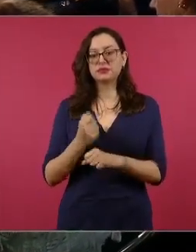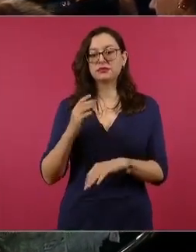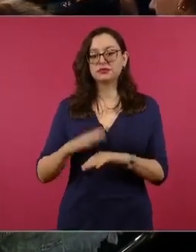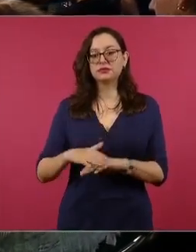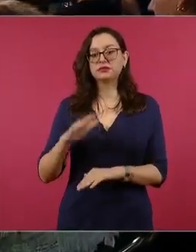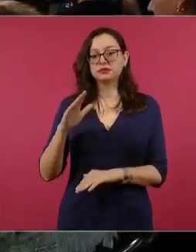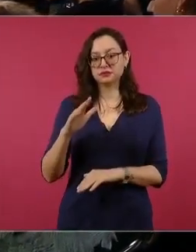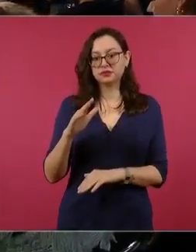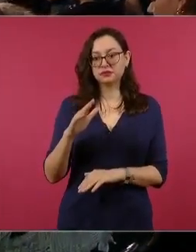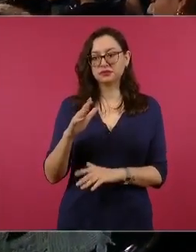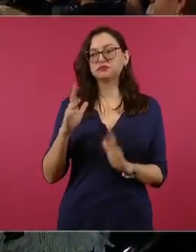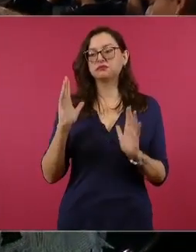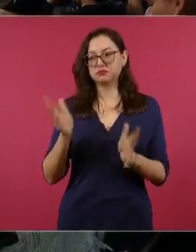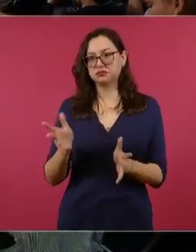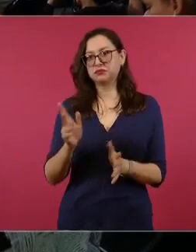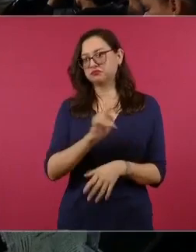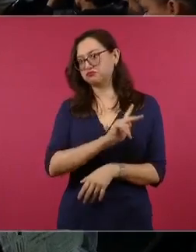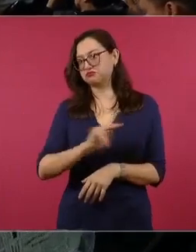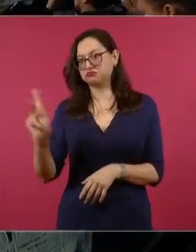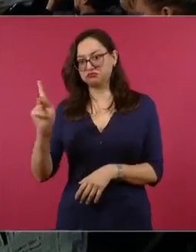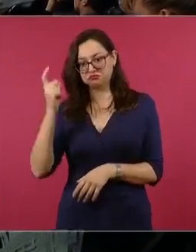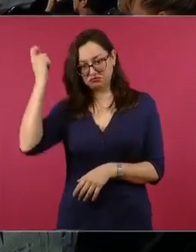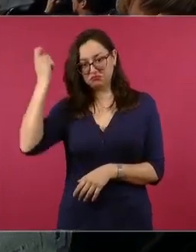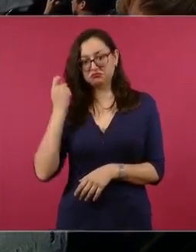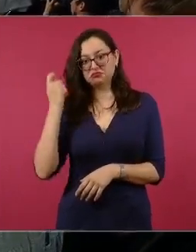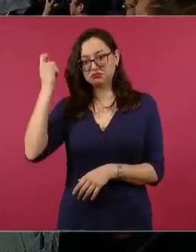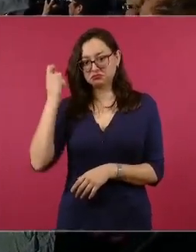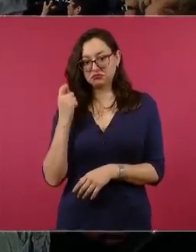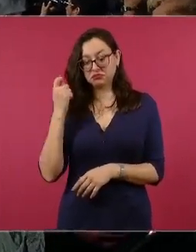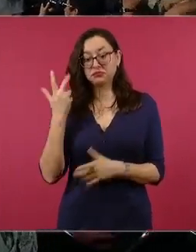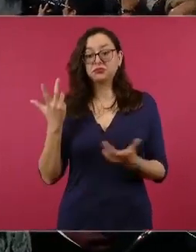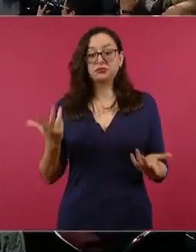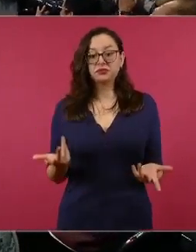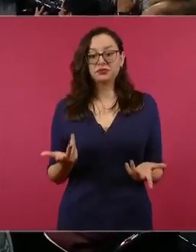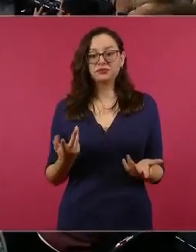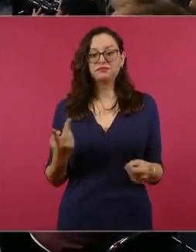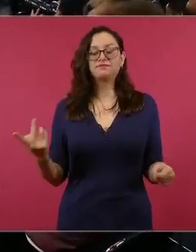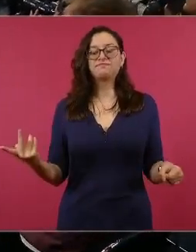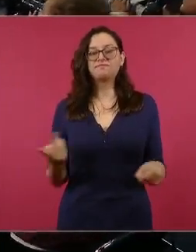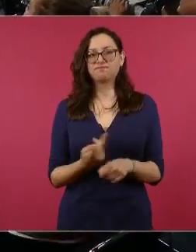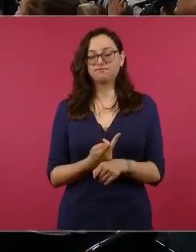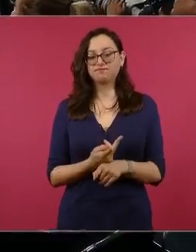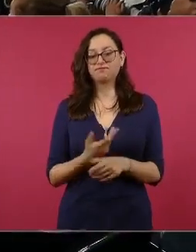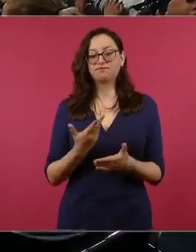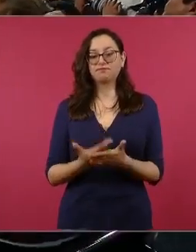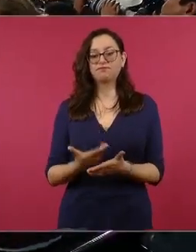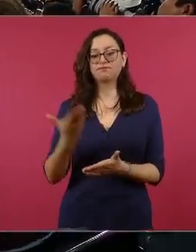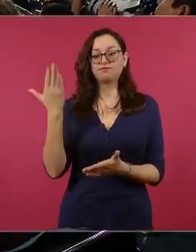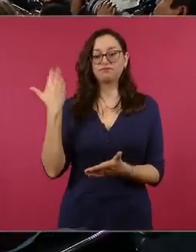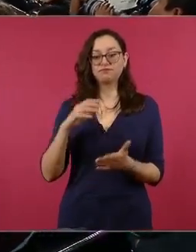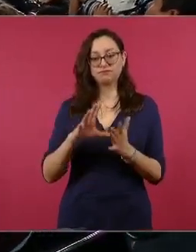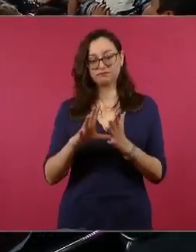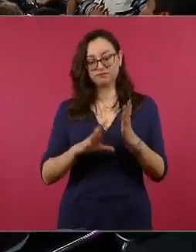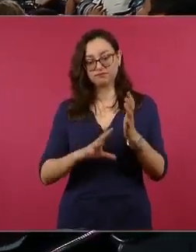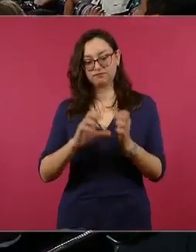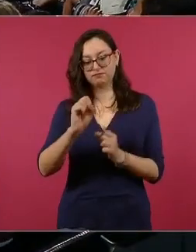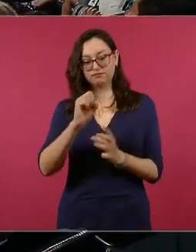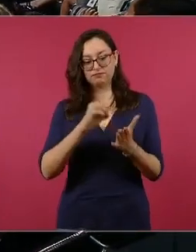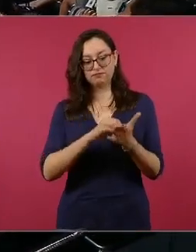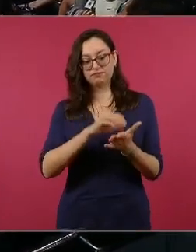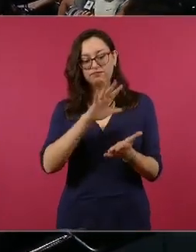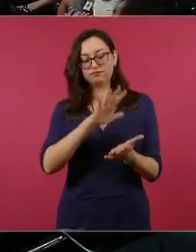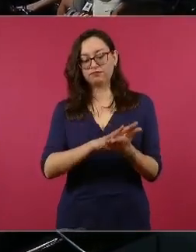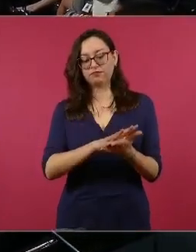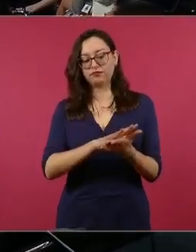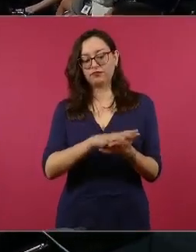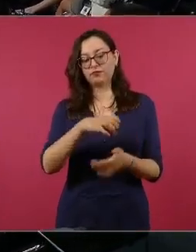la reforma que se está proponiendo es que originalmente se estableció